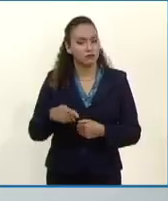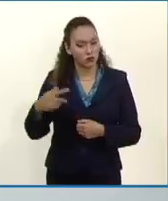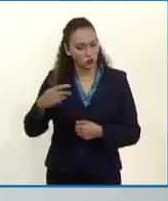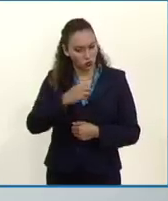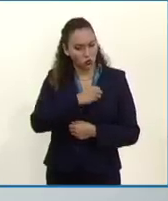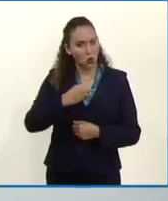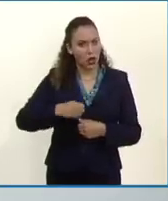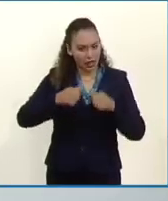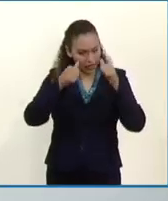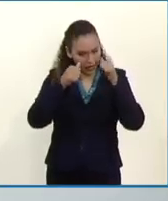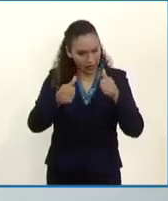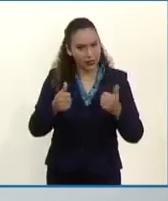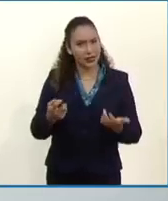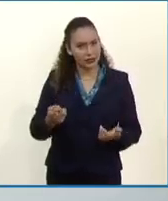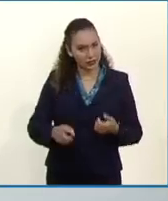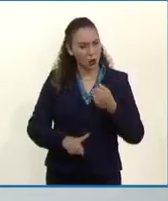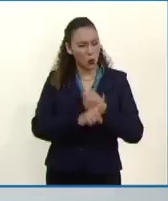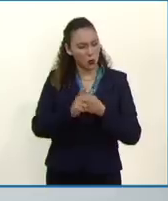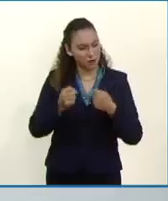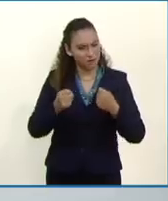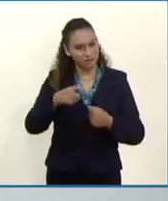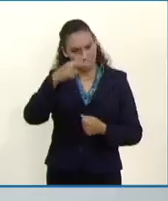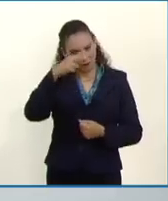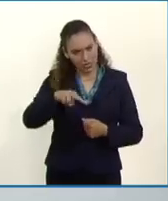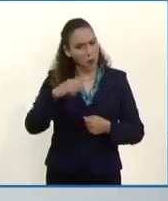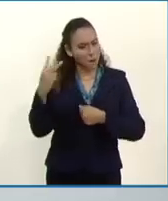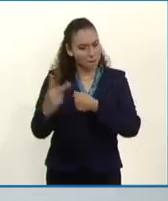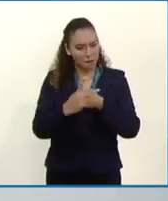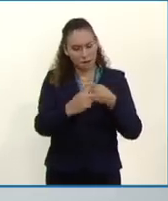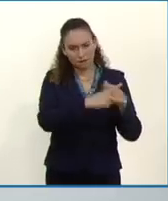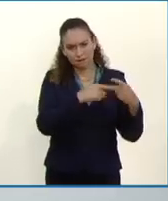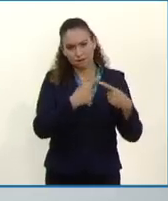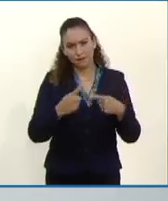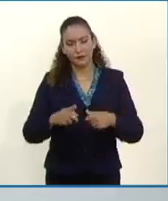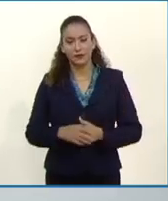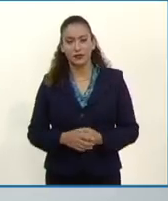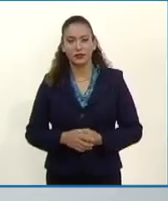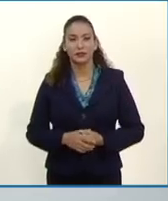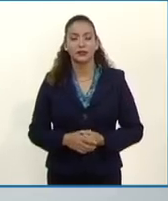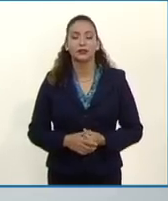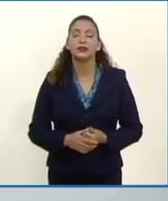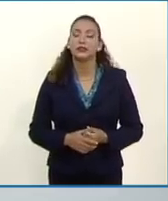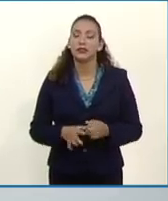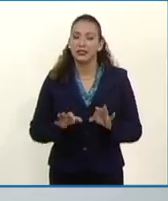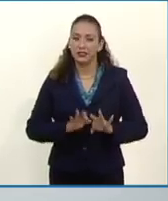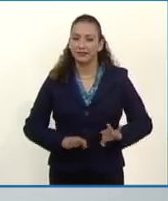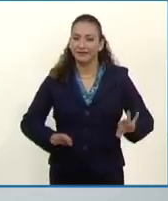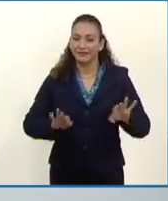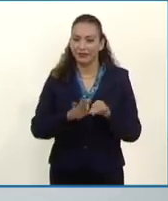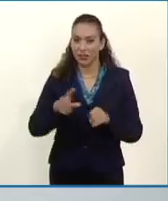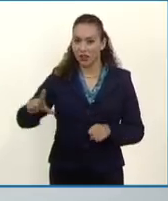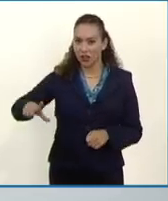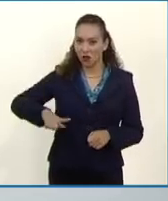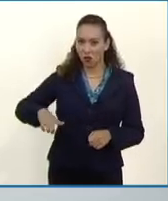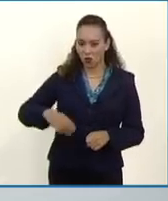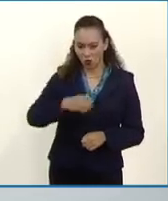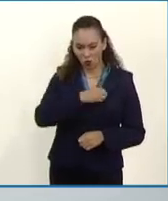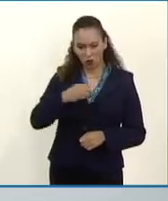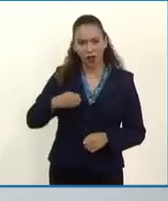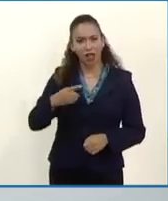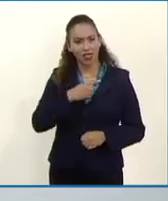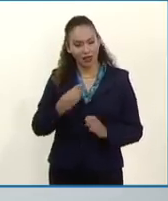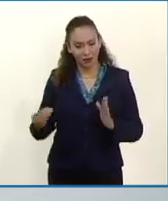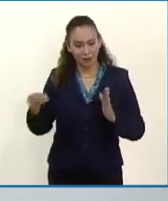a atender esta problemática. Pero es fundamental entender que es una obligación de los estados implementar